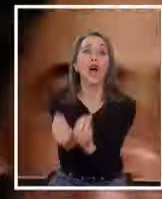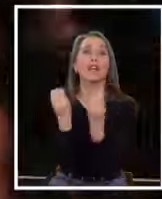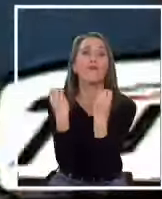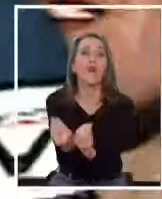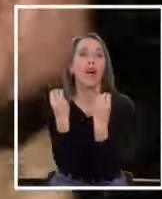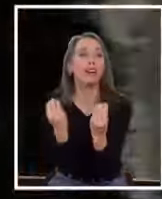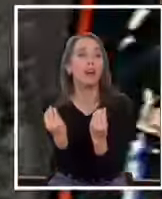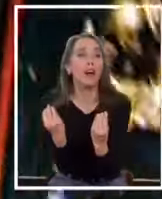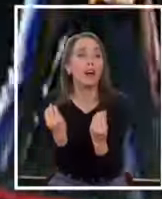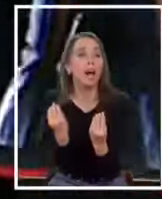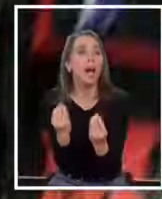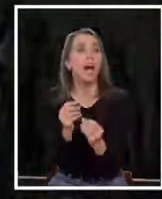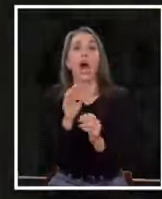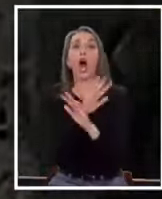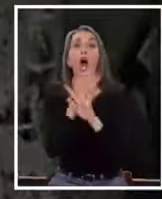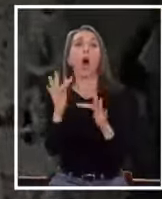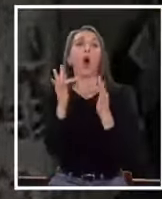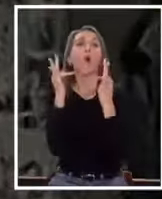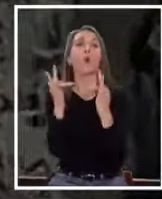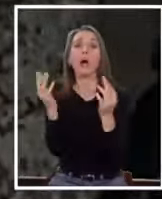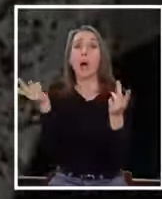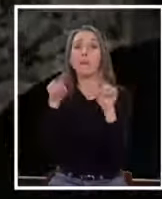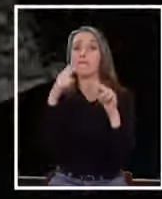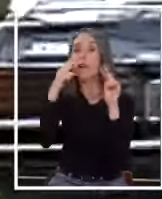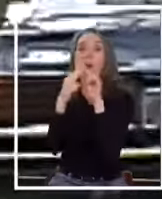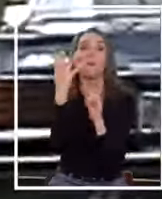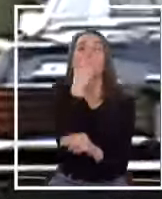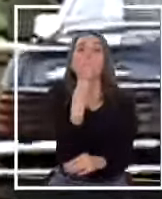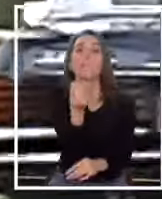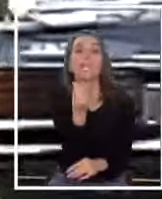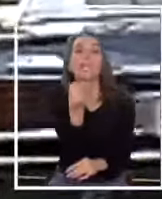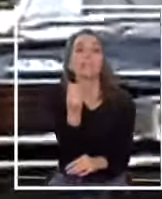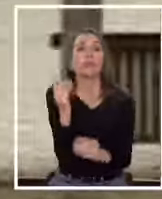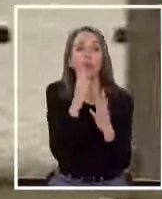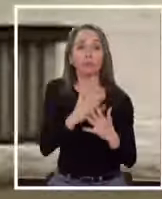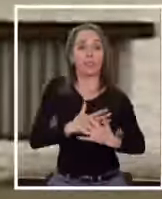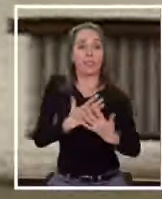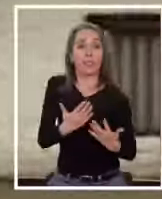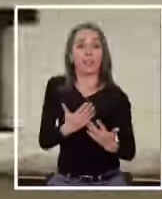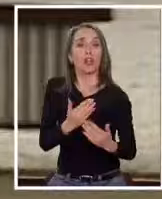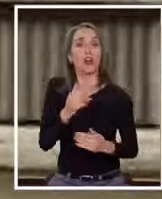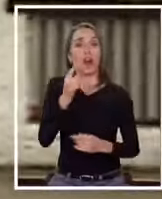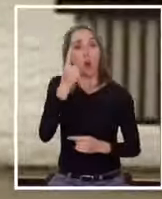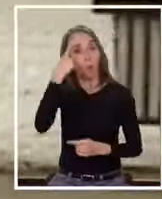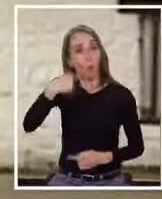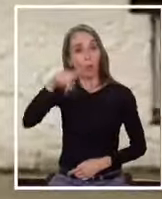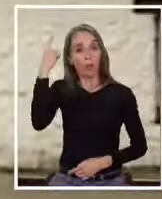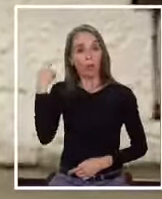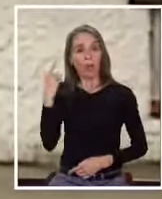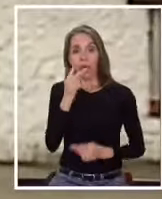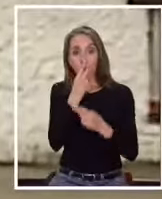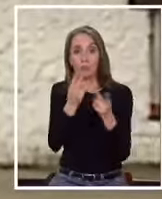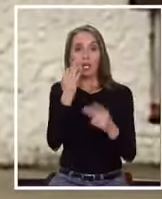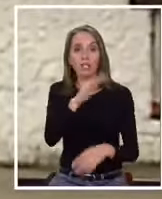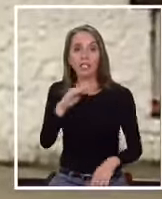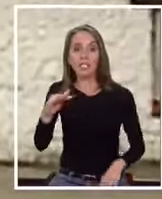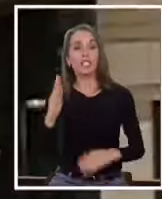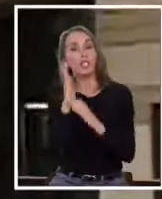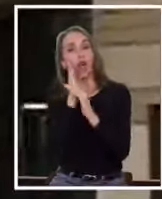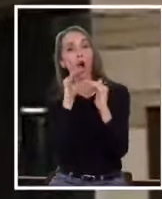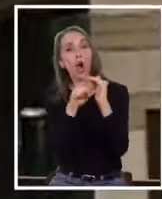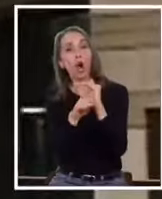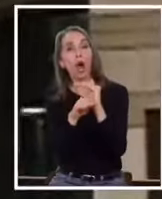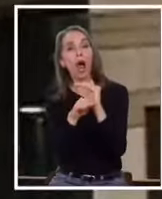¡Bueno! Esa cosa no se va a ver nunca jamás. ¡Precioso, precioso! Generosidad que un día antes no mostró con los menores de un hogar para niños